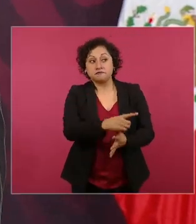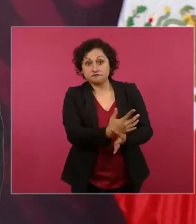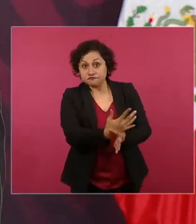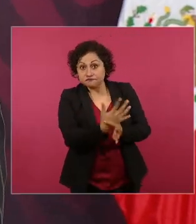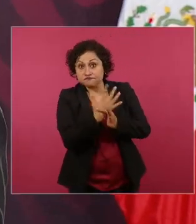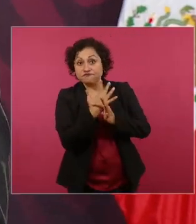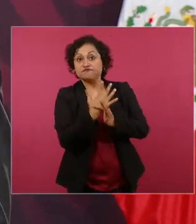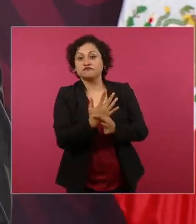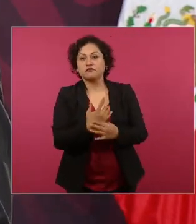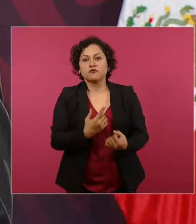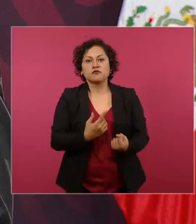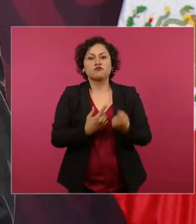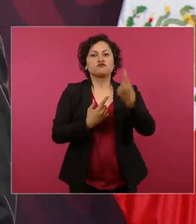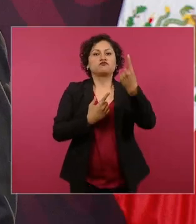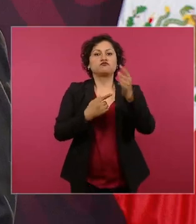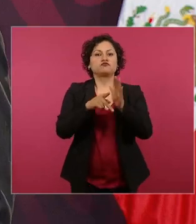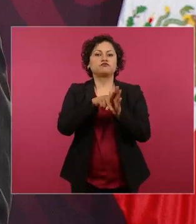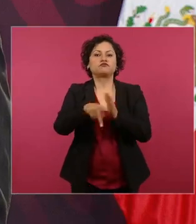desde luego,